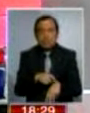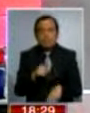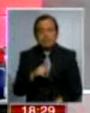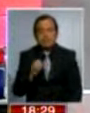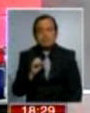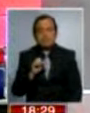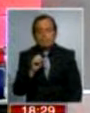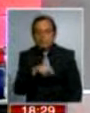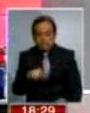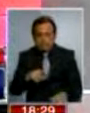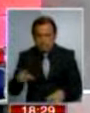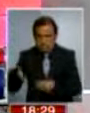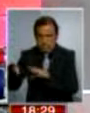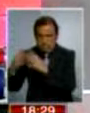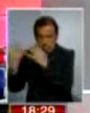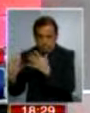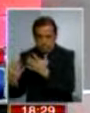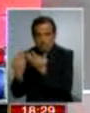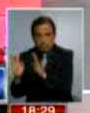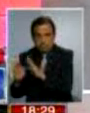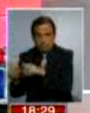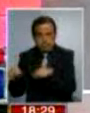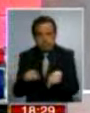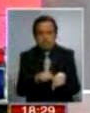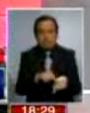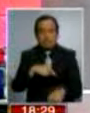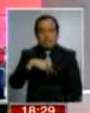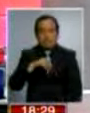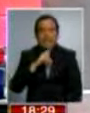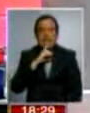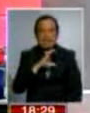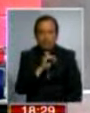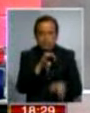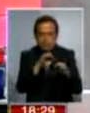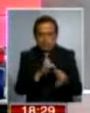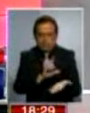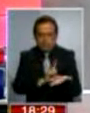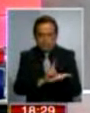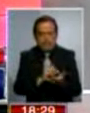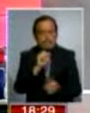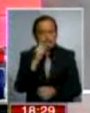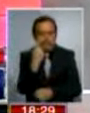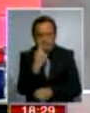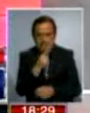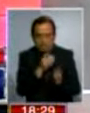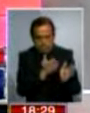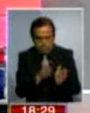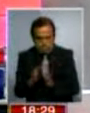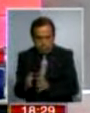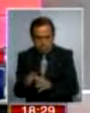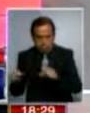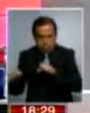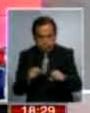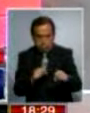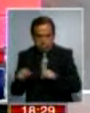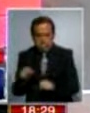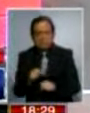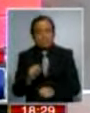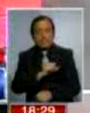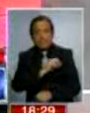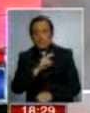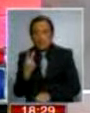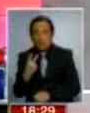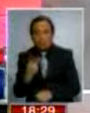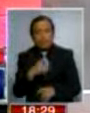primero es el desalojo de las celdas hacia los patios, un espacio seguro. Este es el primer paso que ellos tienen que hacer porque están frente al terremoto. El paso